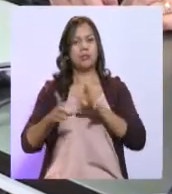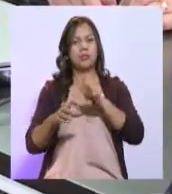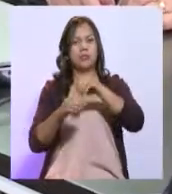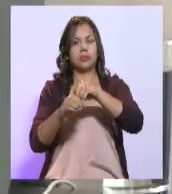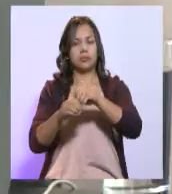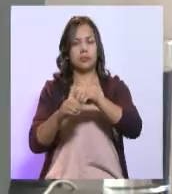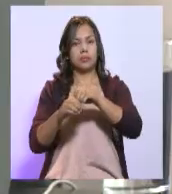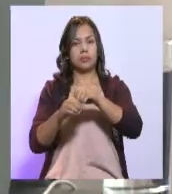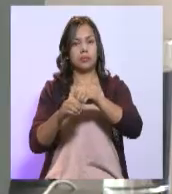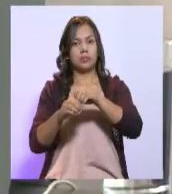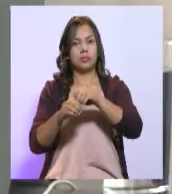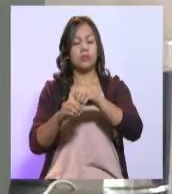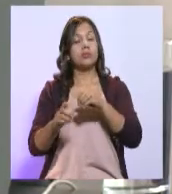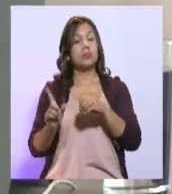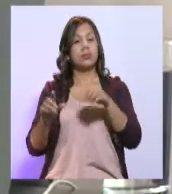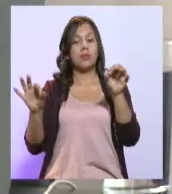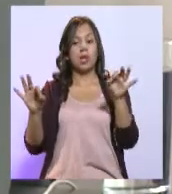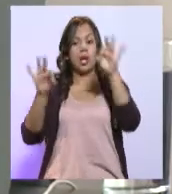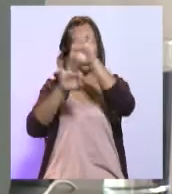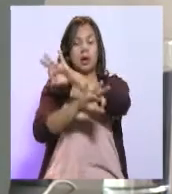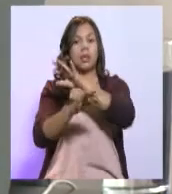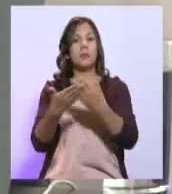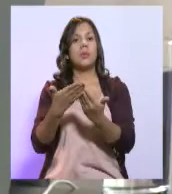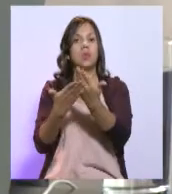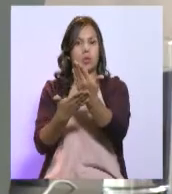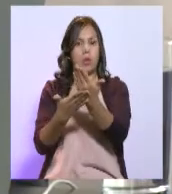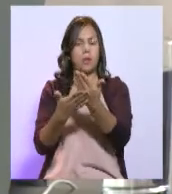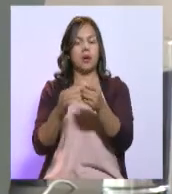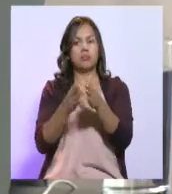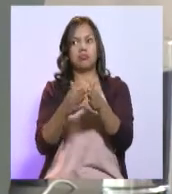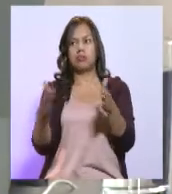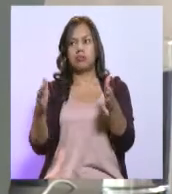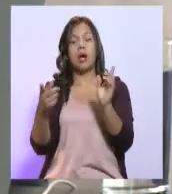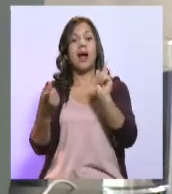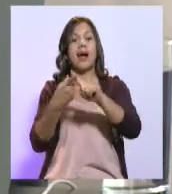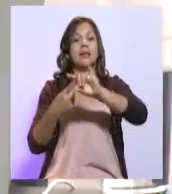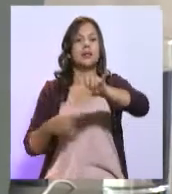de la institución, será reemplazada por una nueva, que durara hasta